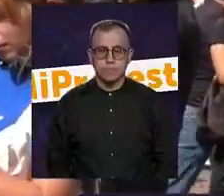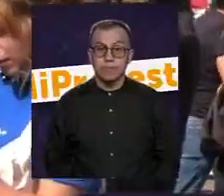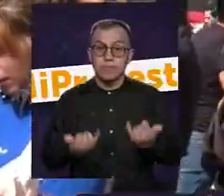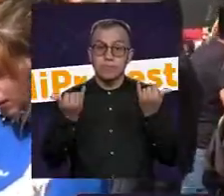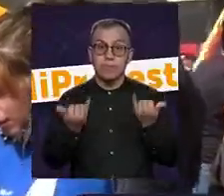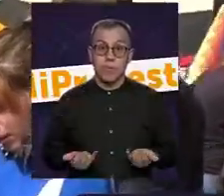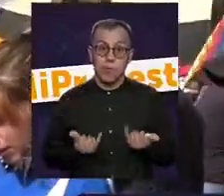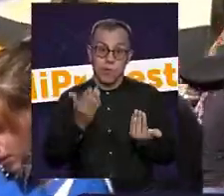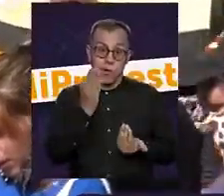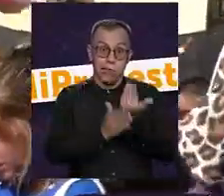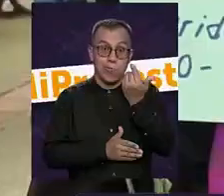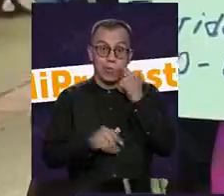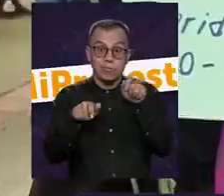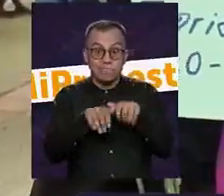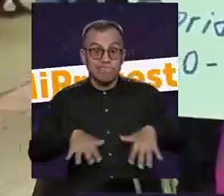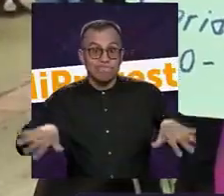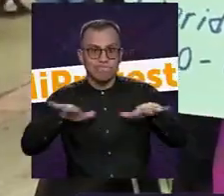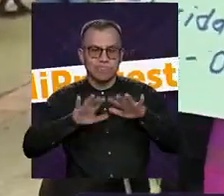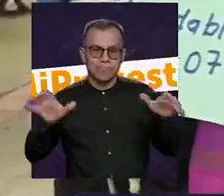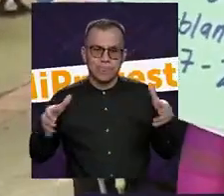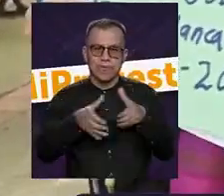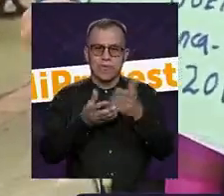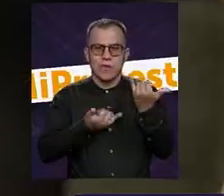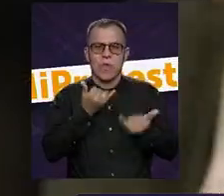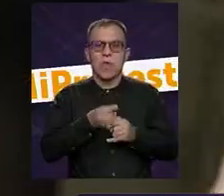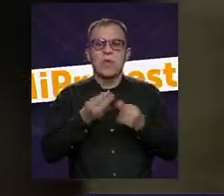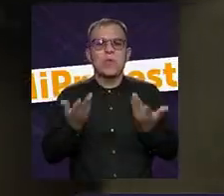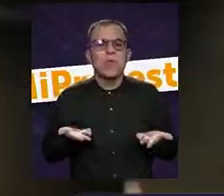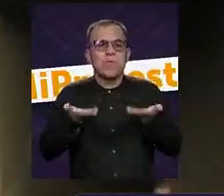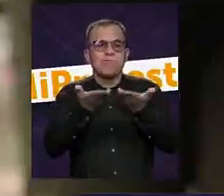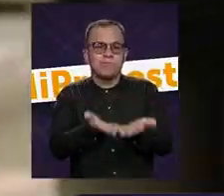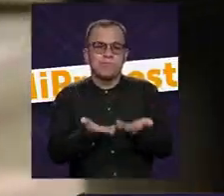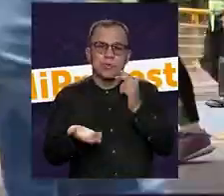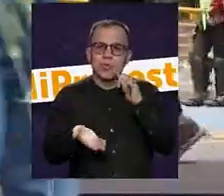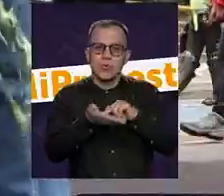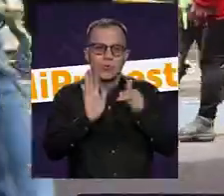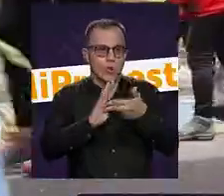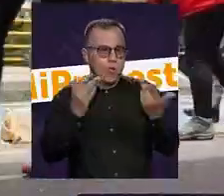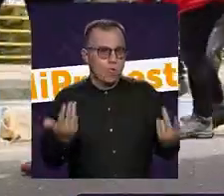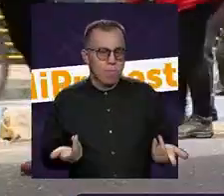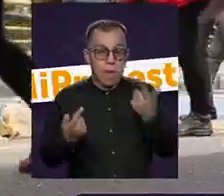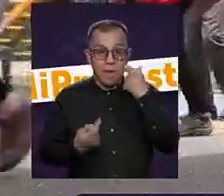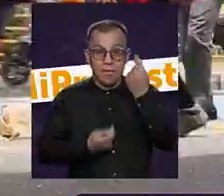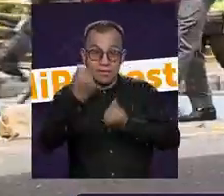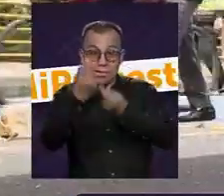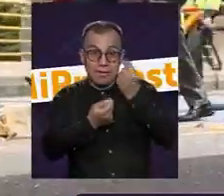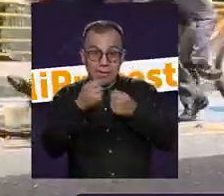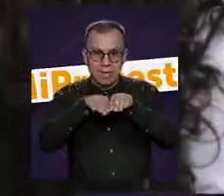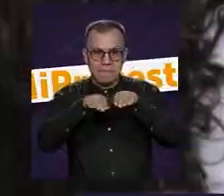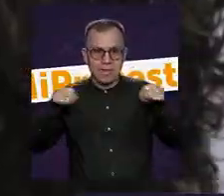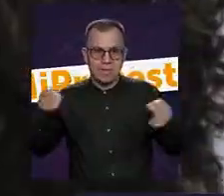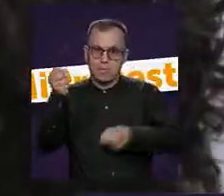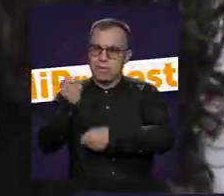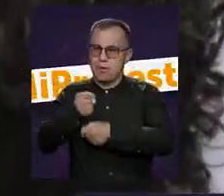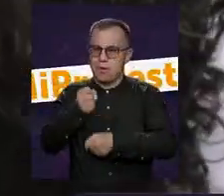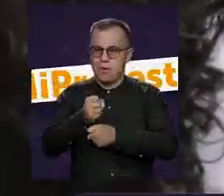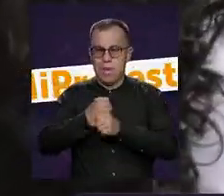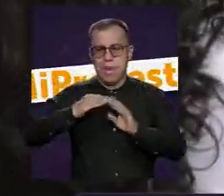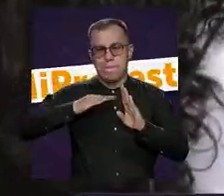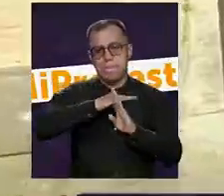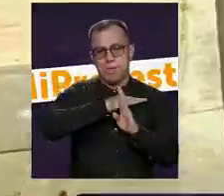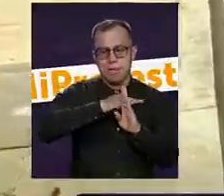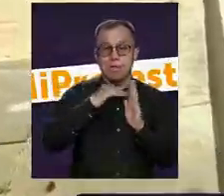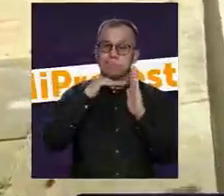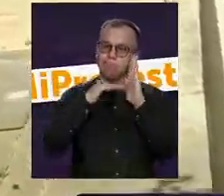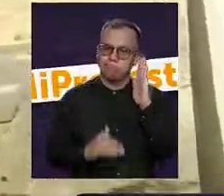Ahora a este nuevo escenario de manifestación se suma lo que ellos denominan como el atentado a la estabilidad económica de trabajadores de clase media y baja